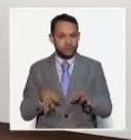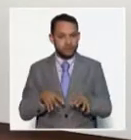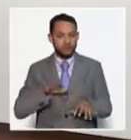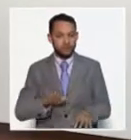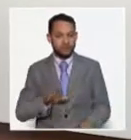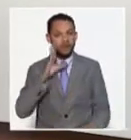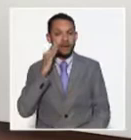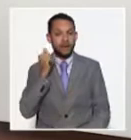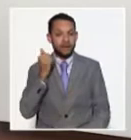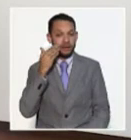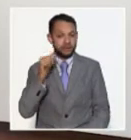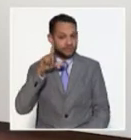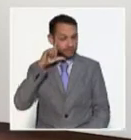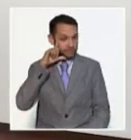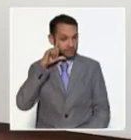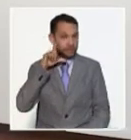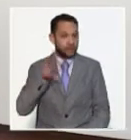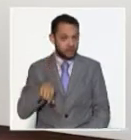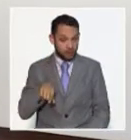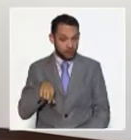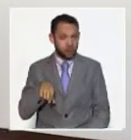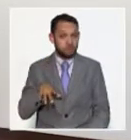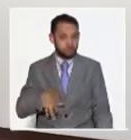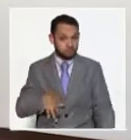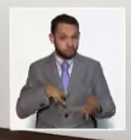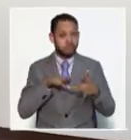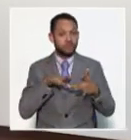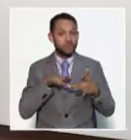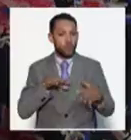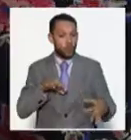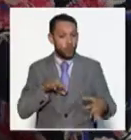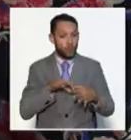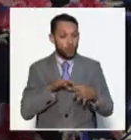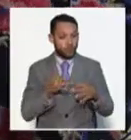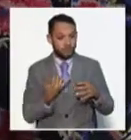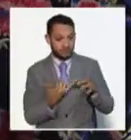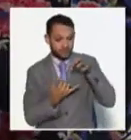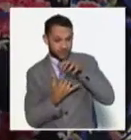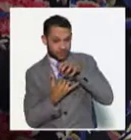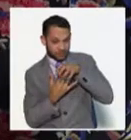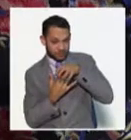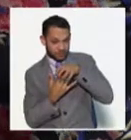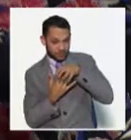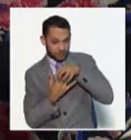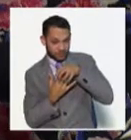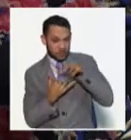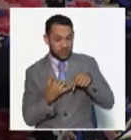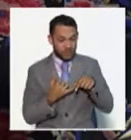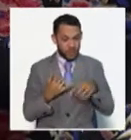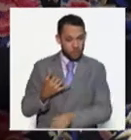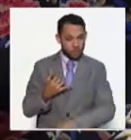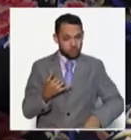femeninos sino que también estamos hablando de que hay una conexión entre la vejiga y el colon que los encontramos acá y como por